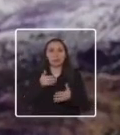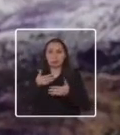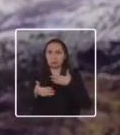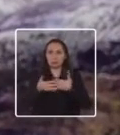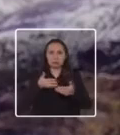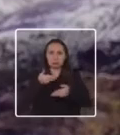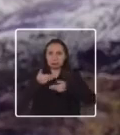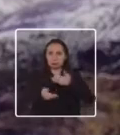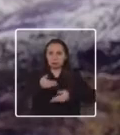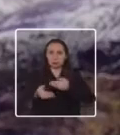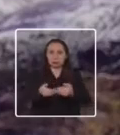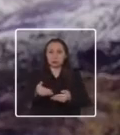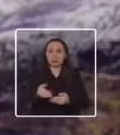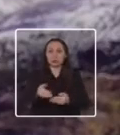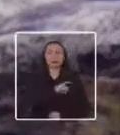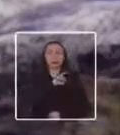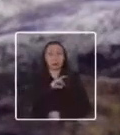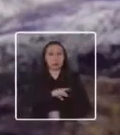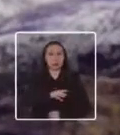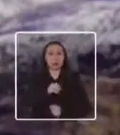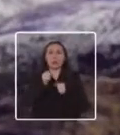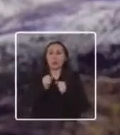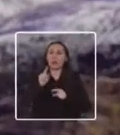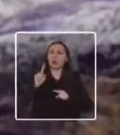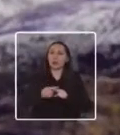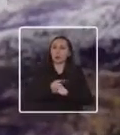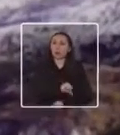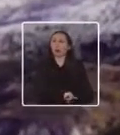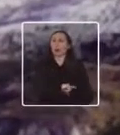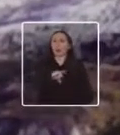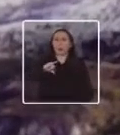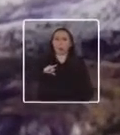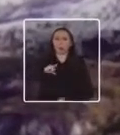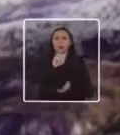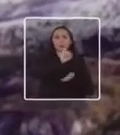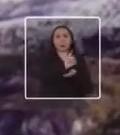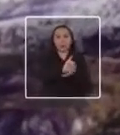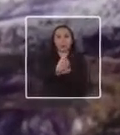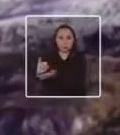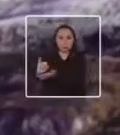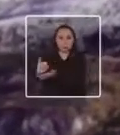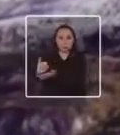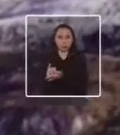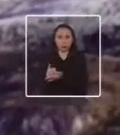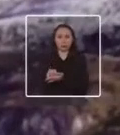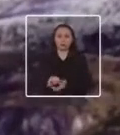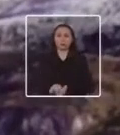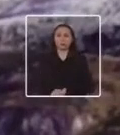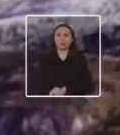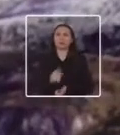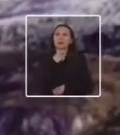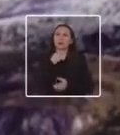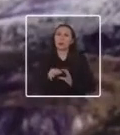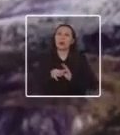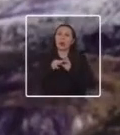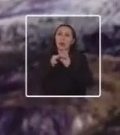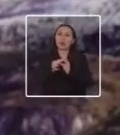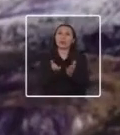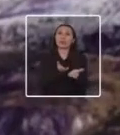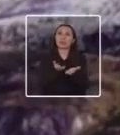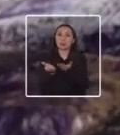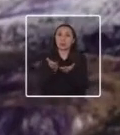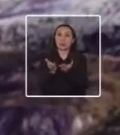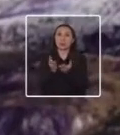expedita. Chile puede una vez más estar orgulloso de sus instituciones. Quiero agradecer al